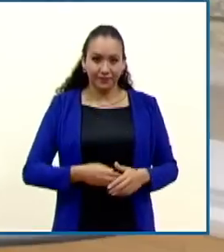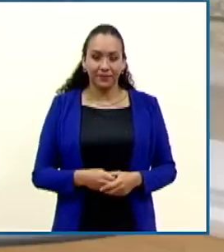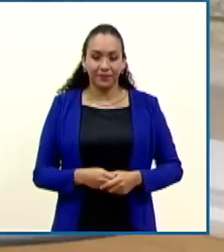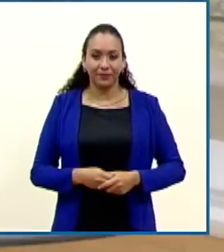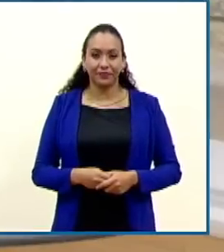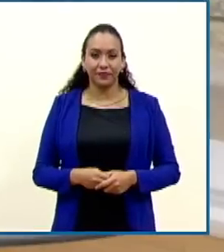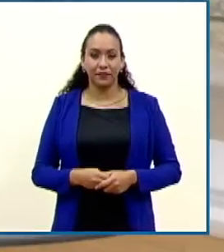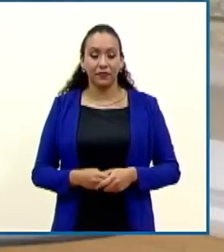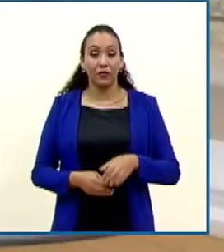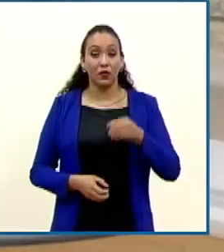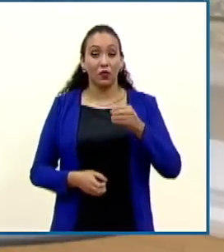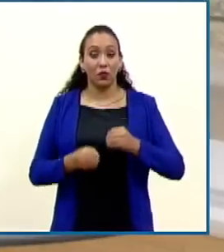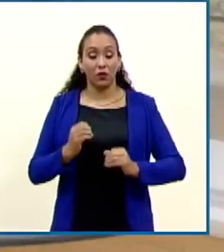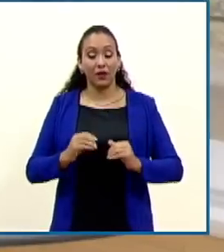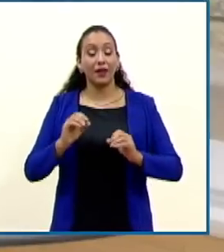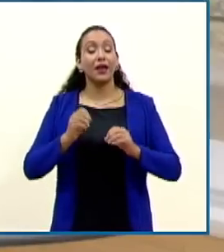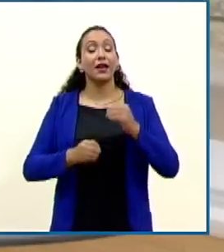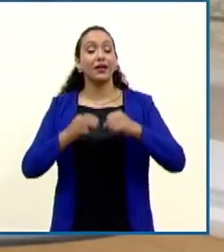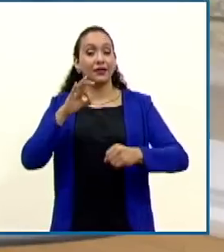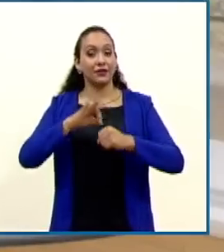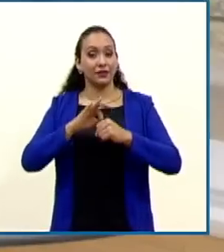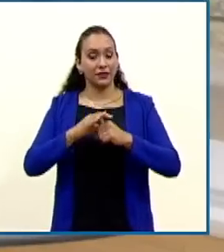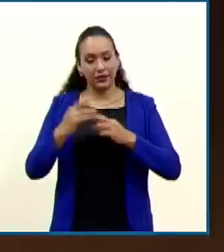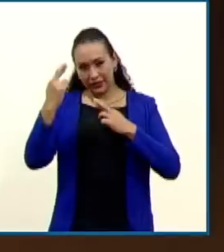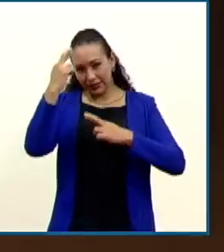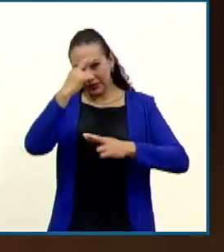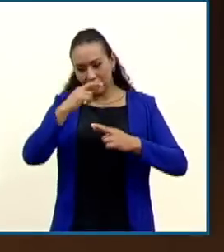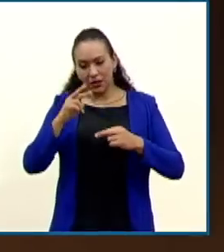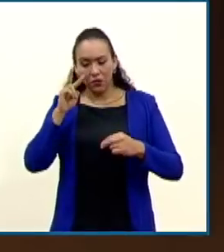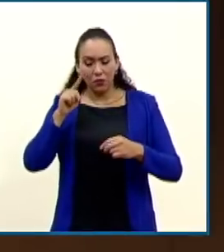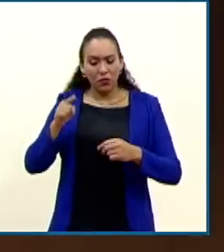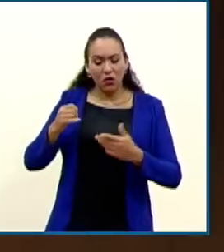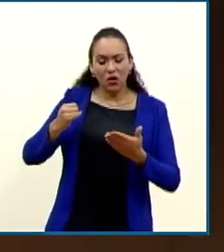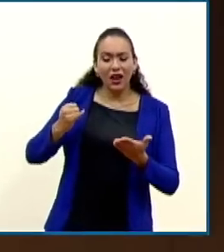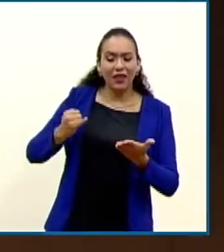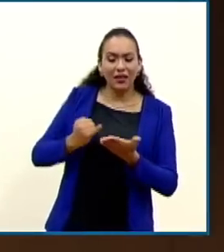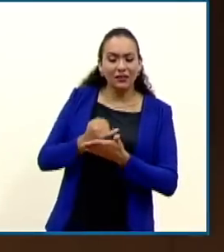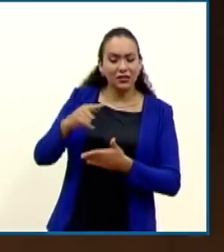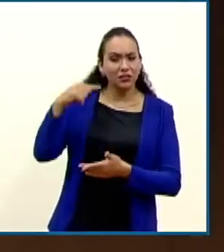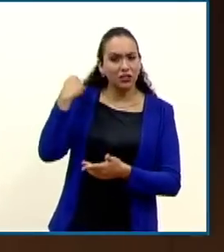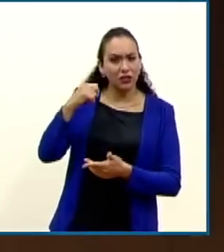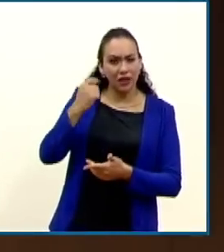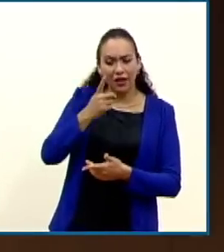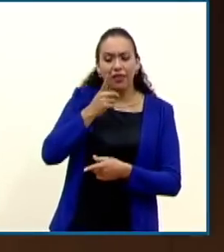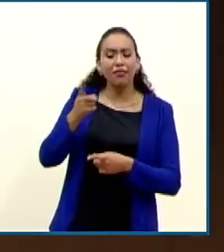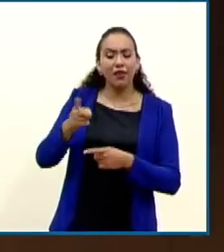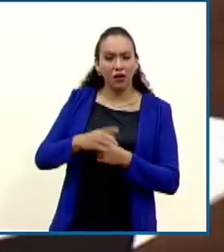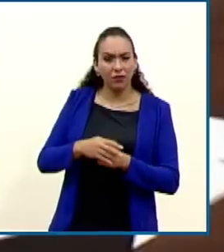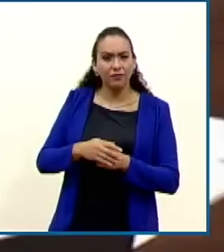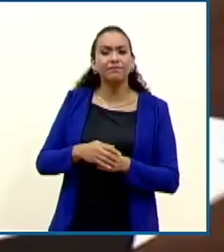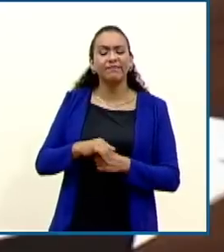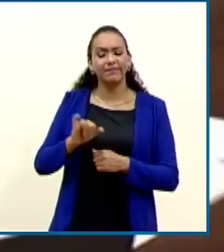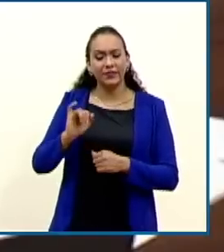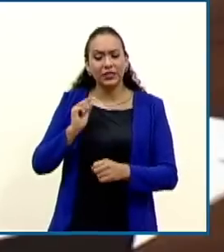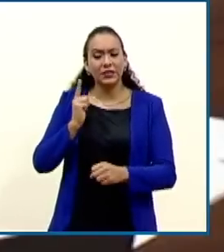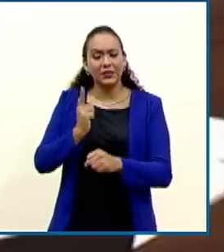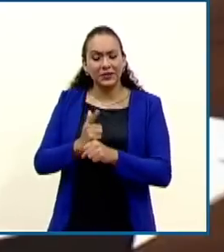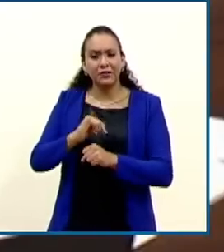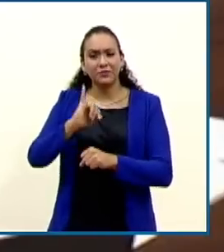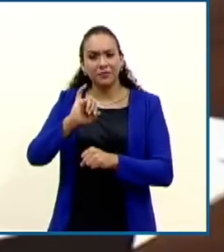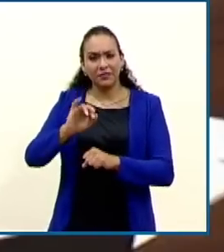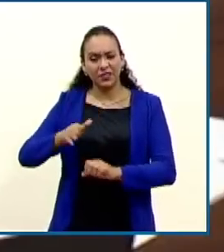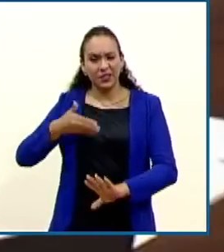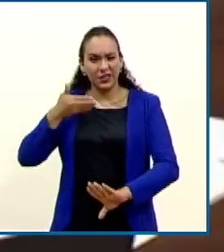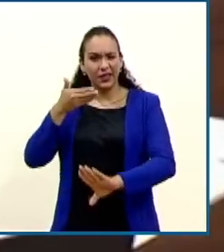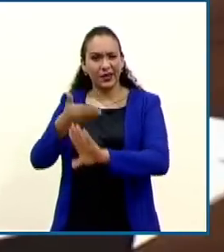La Sala Superior del Tribunal Electoral revocó la decisión del Tribunal Electoral de Tabasco, que confirmó la existencia de violencia política en